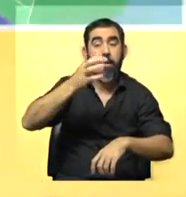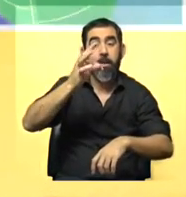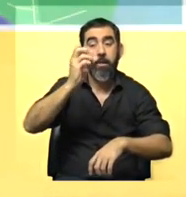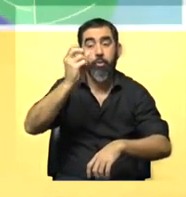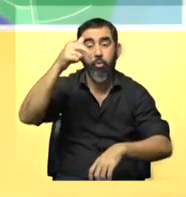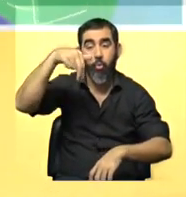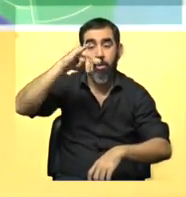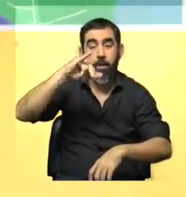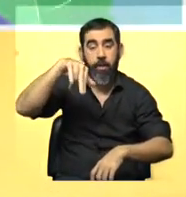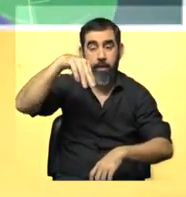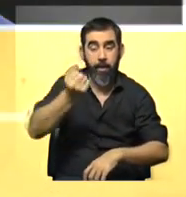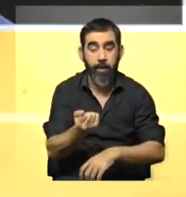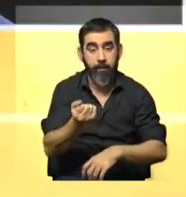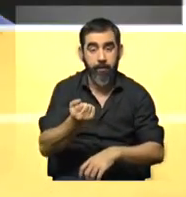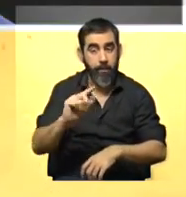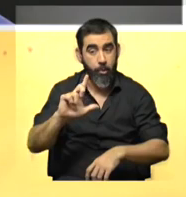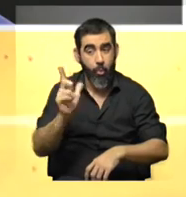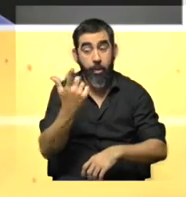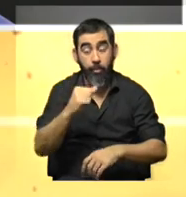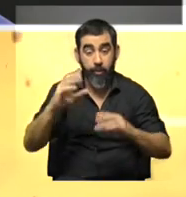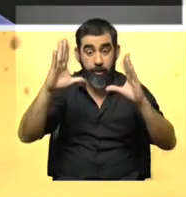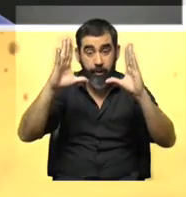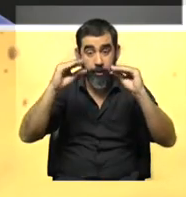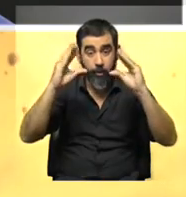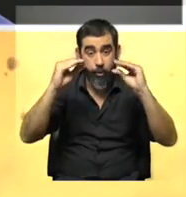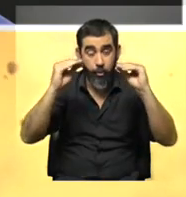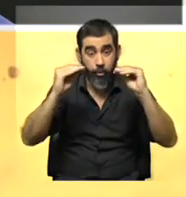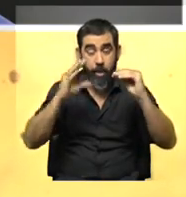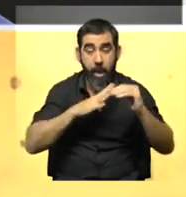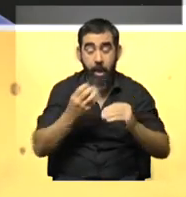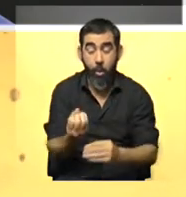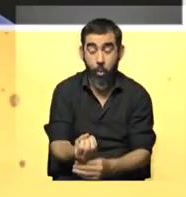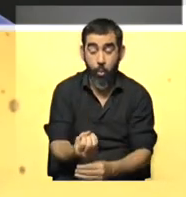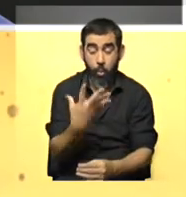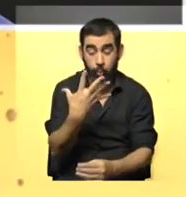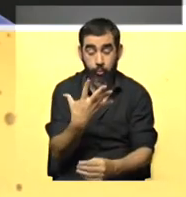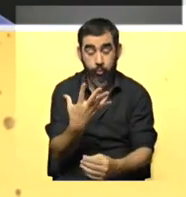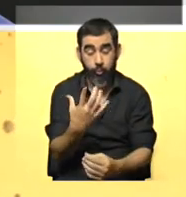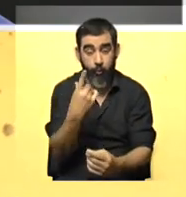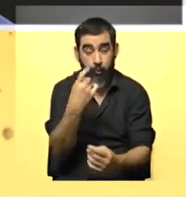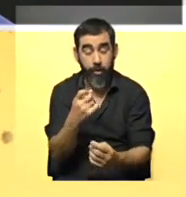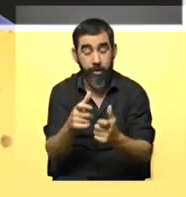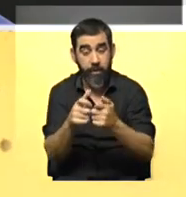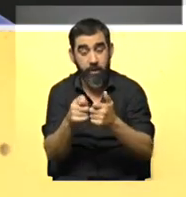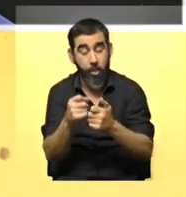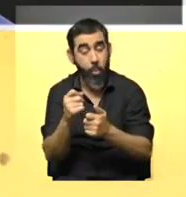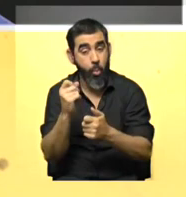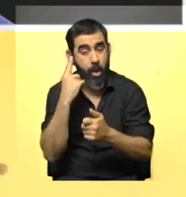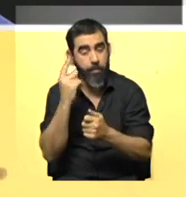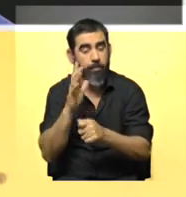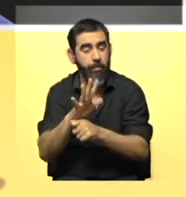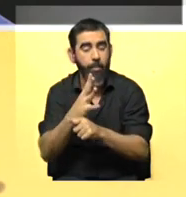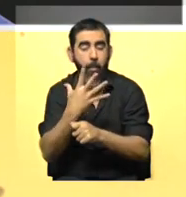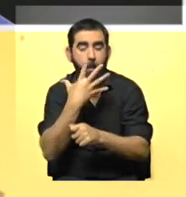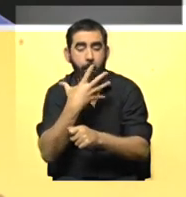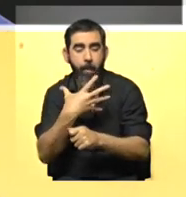luz inhibe la melatonina, si durante la noche estamos expuestos a luz intensa, la luz de las pantallas es una luz muy blanca, muy parecida a la